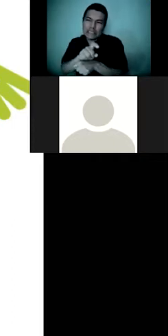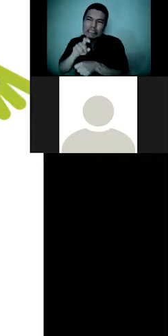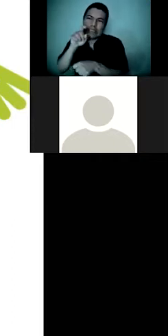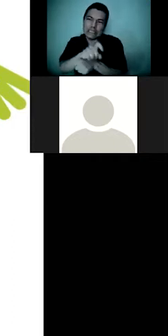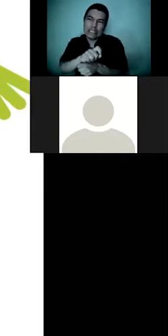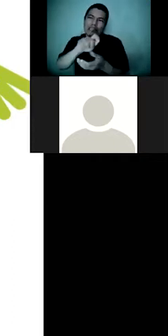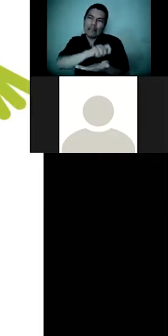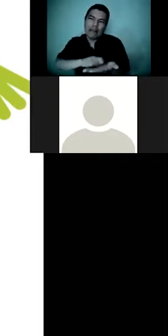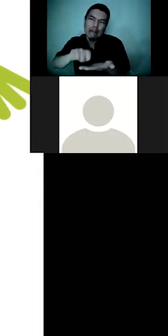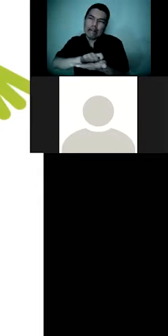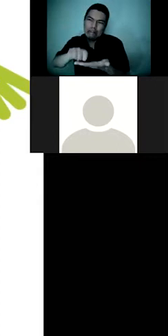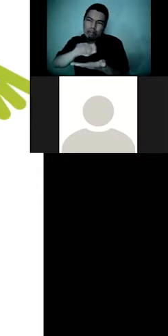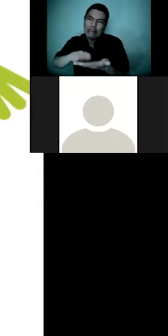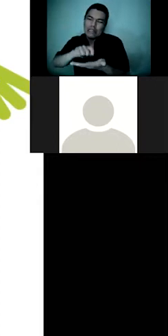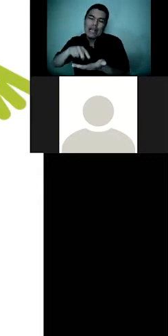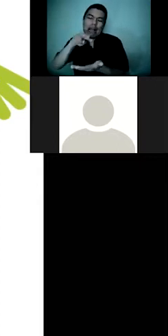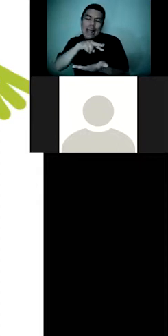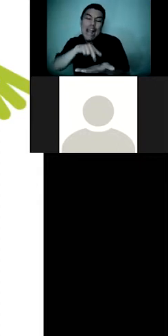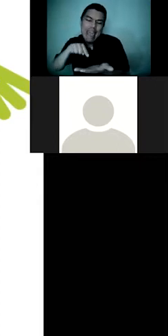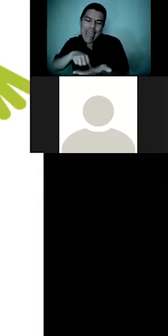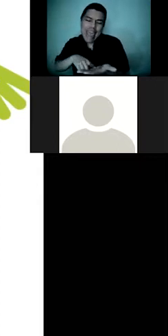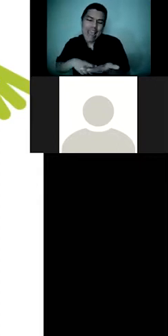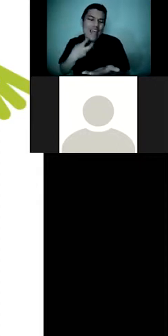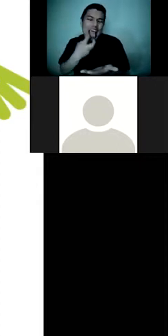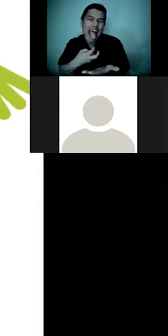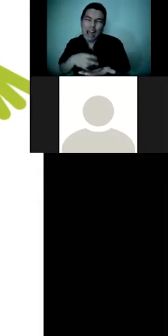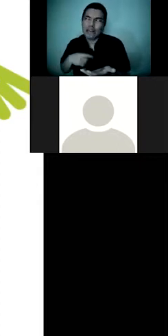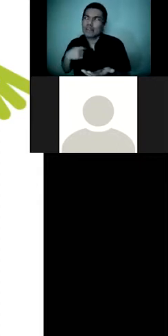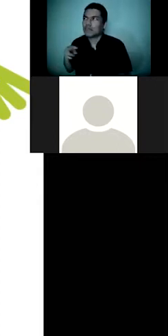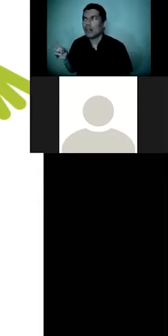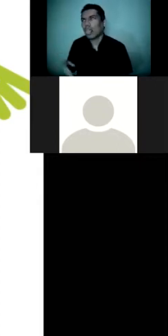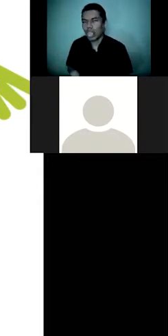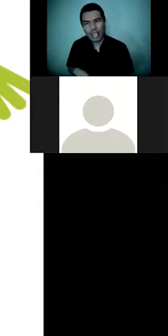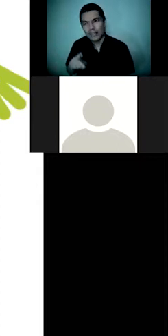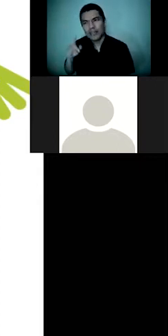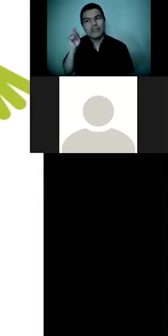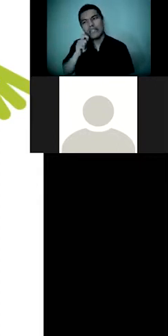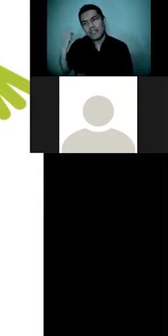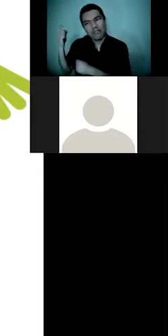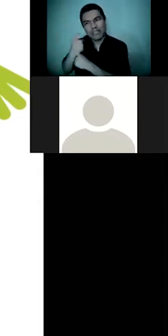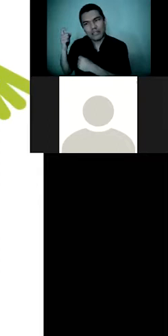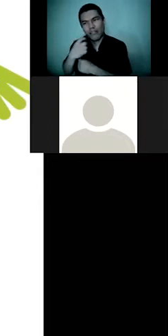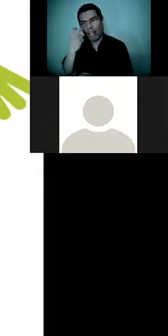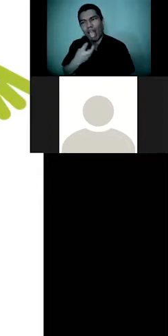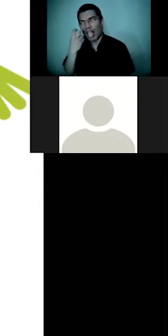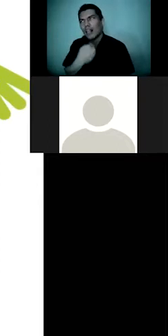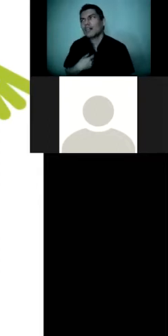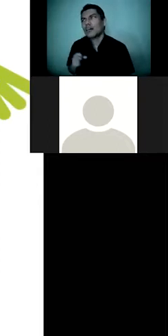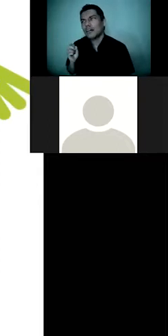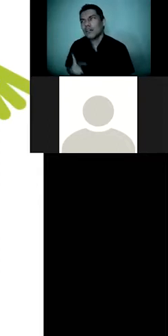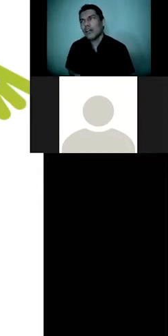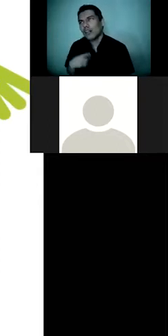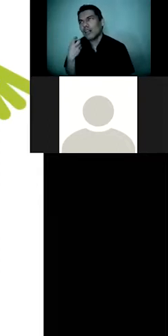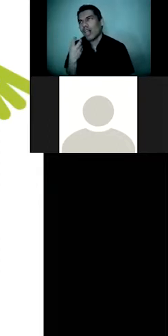nos mudamos junto con mi tía y mi tía era la que me enseñaba a escribir y me enseñaba las tareas y me ayudaba a vocalizar y me enseñaba, mi tía